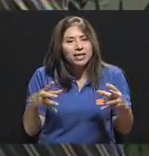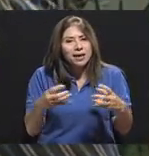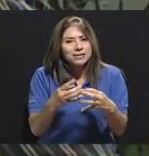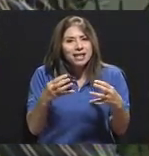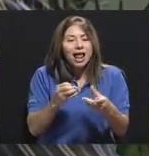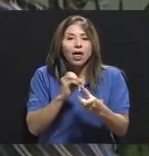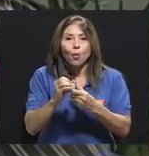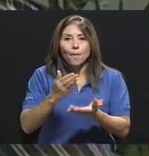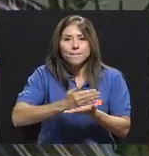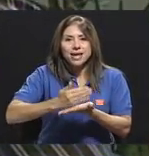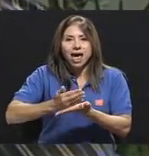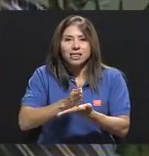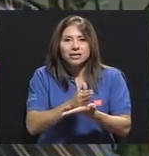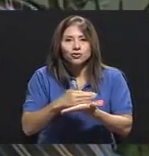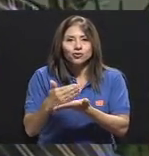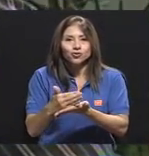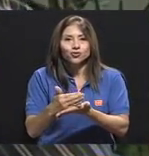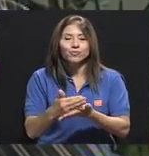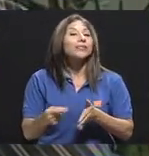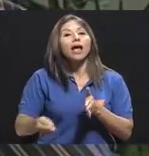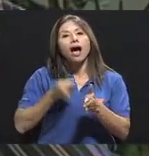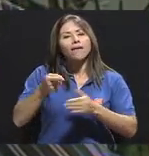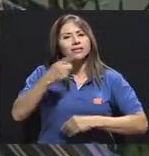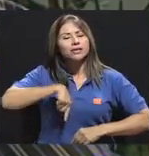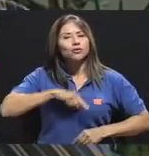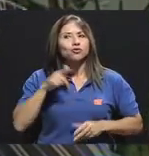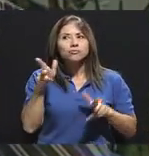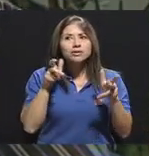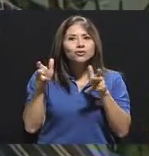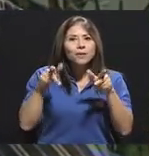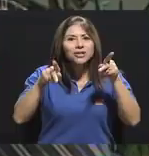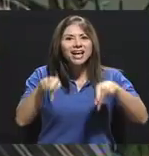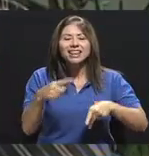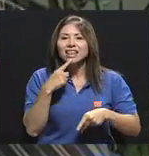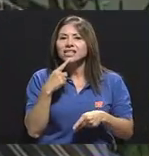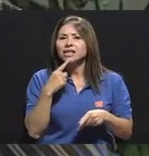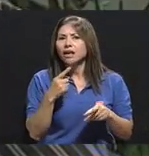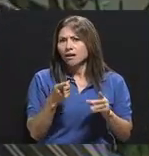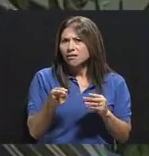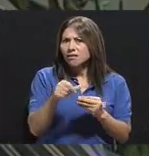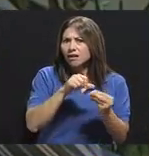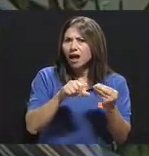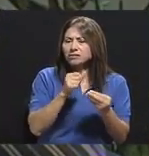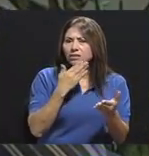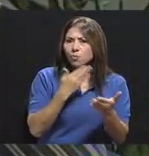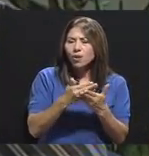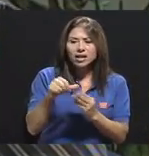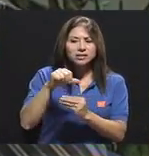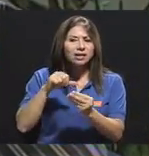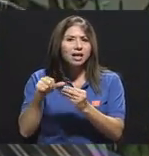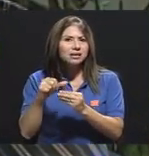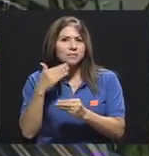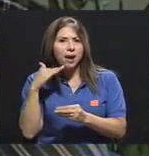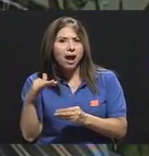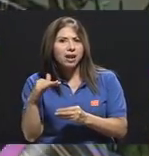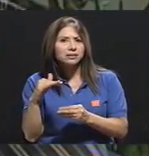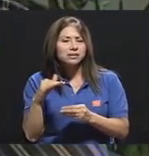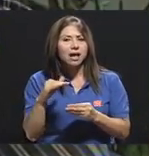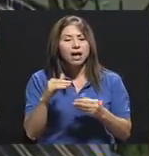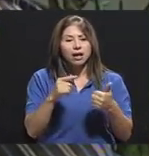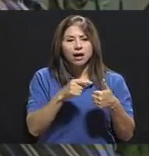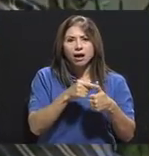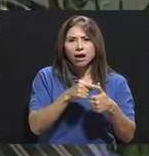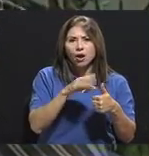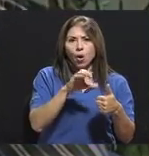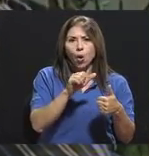término que normalmente escuchamos en la calle que dicen que hay grasas buenas que hay grasas malas que hay colesteroles buenos que hay colesteroles